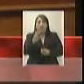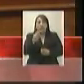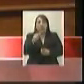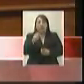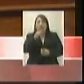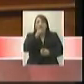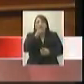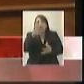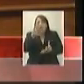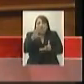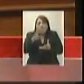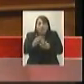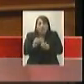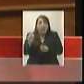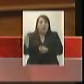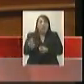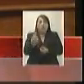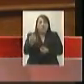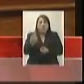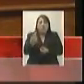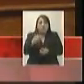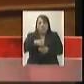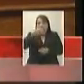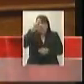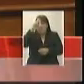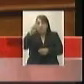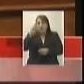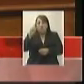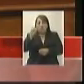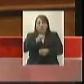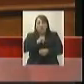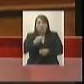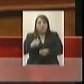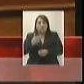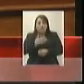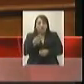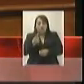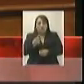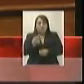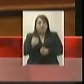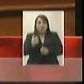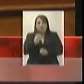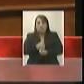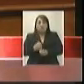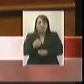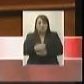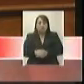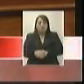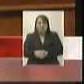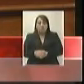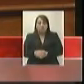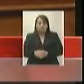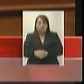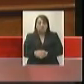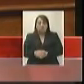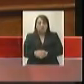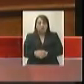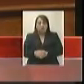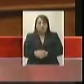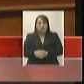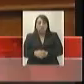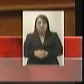prematura. El único caso en el Perú, señor presidente. Y lamento, señor